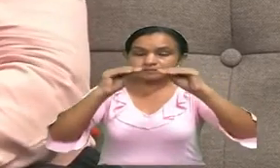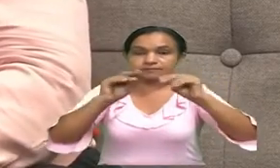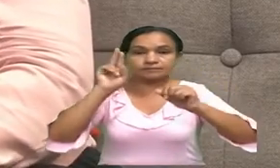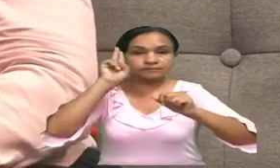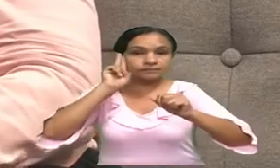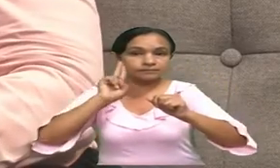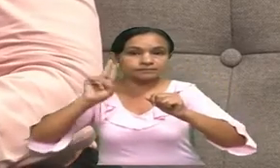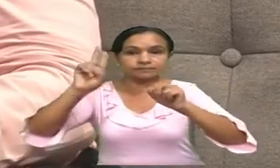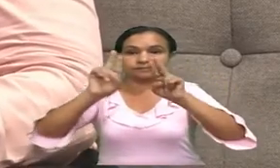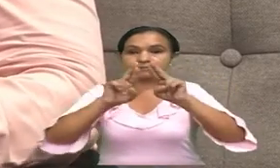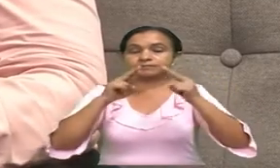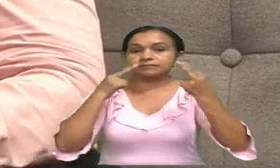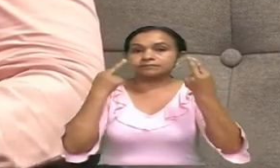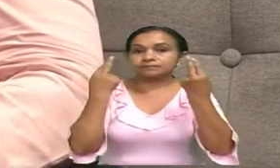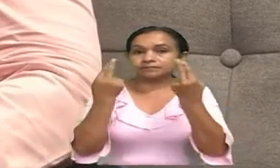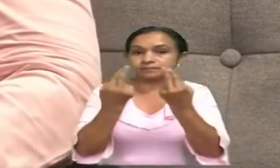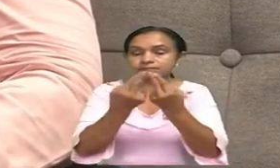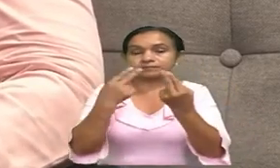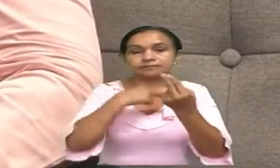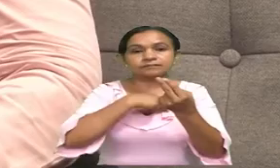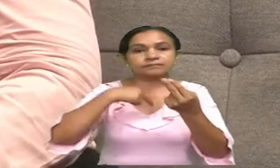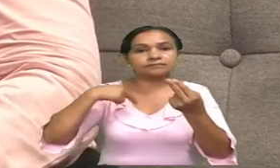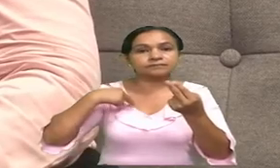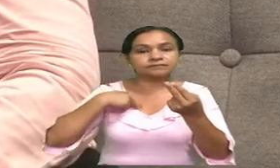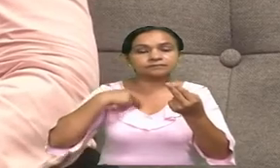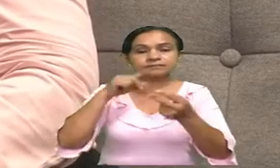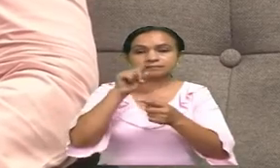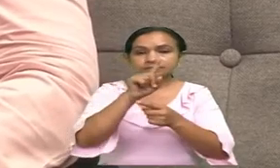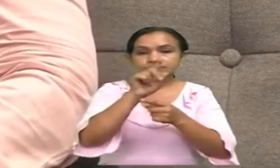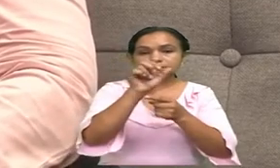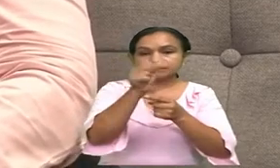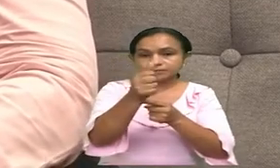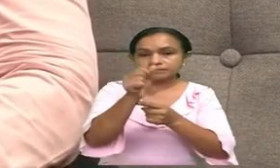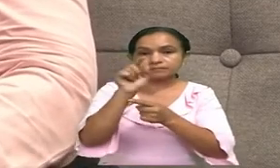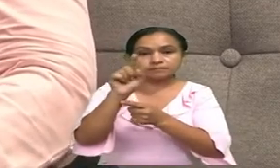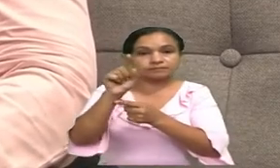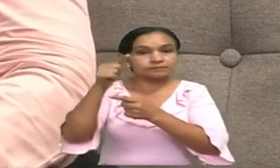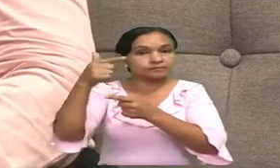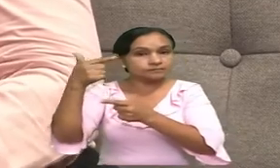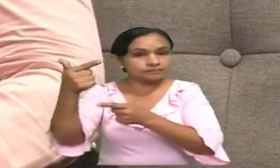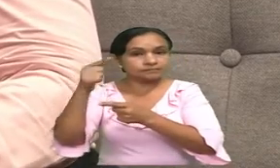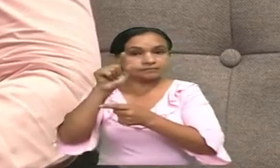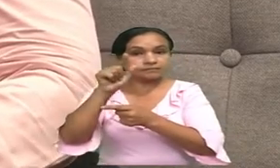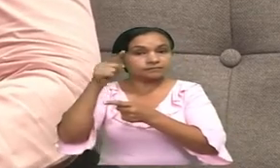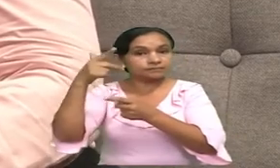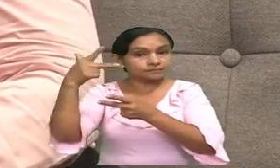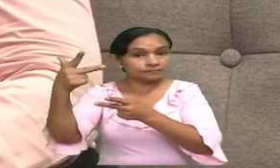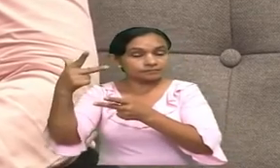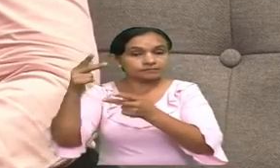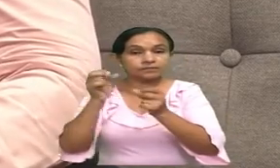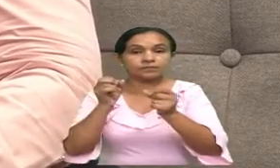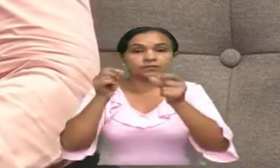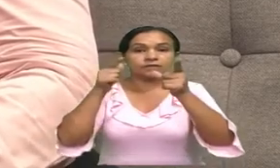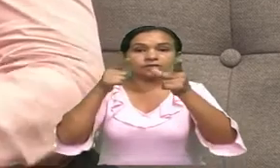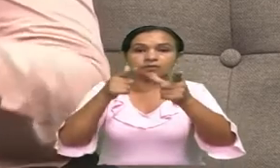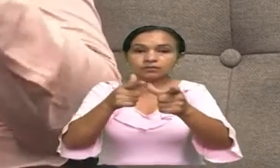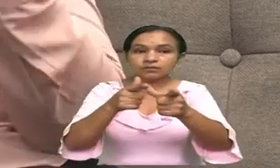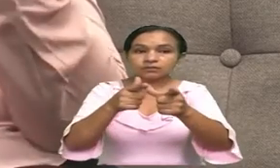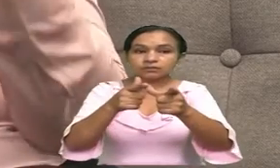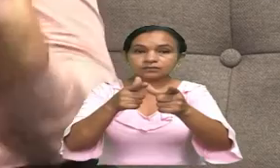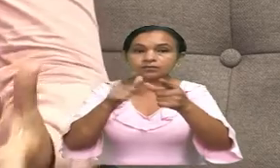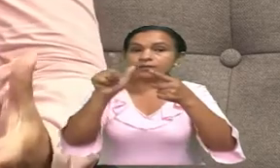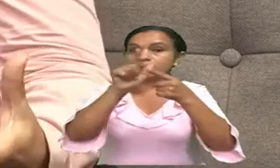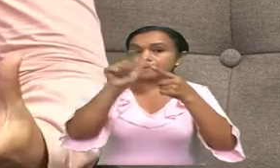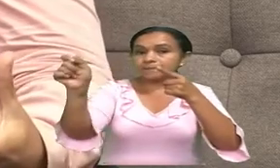congreso va a llevarse a cabo el 16, 17 y 18 de octubre. Entonces,